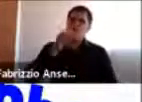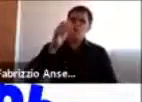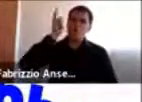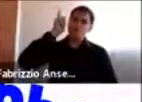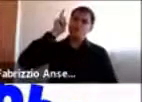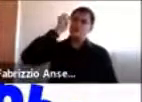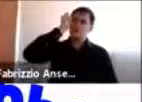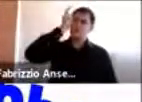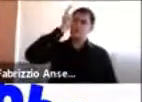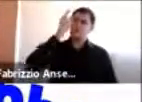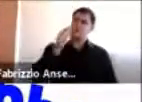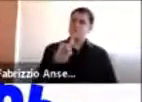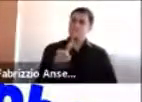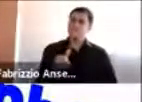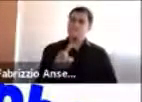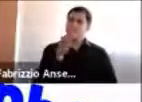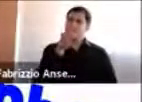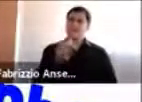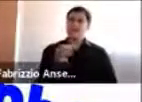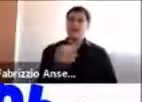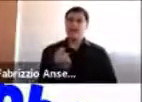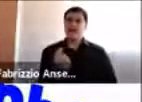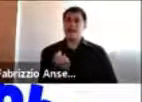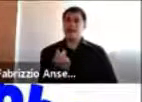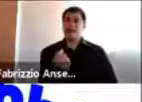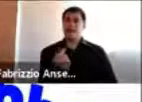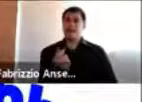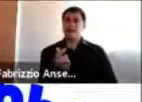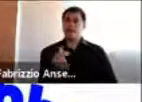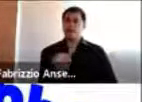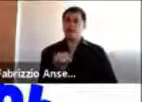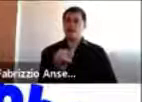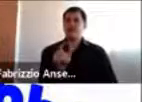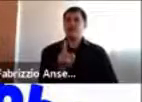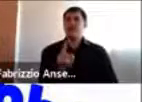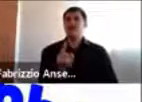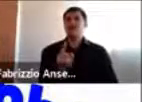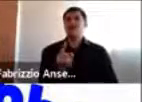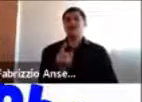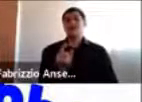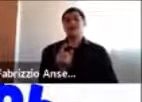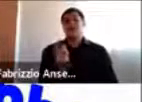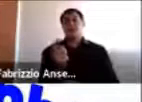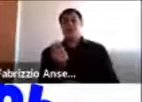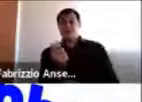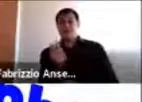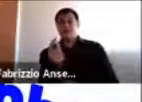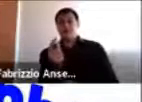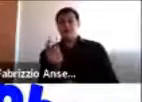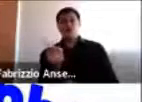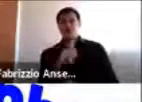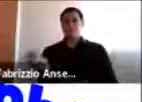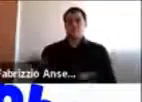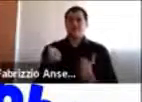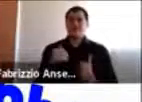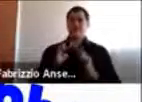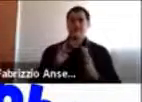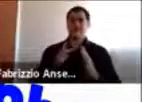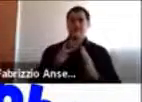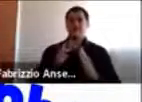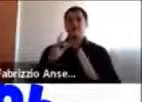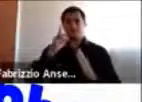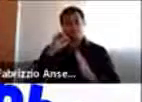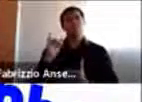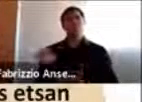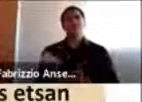felicidad ¿no? la plata no es la felicidad pero a como ayuda ¿cierto? entonces la decodificación también no es leer pero a como nos ayuda para leer